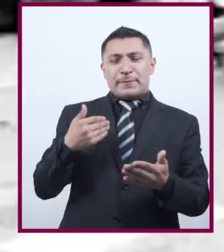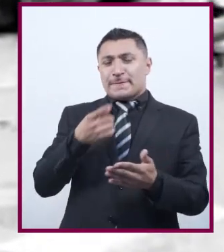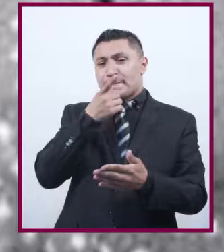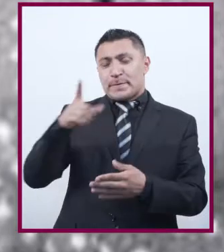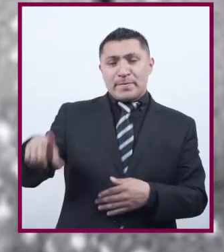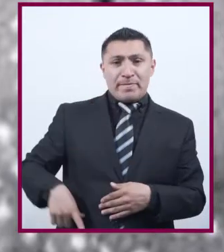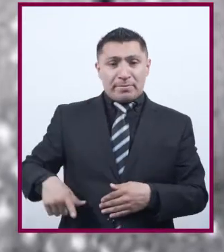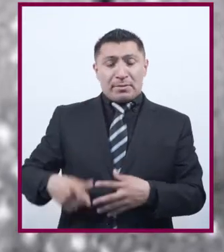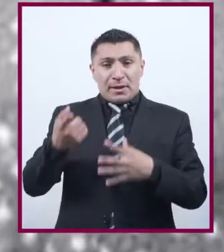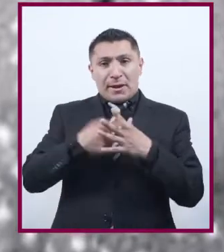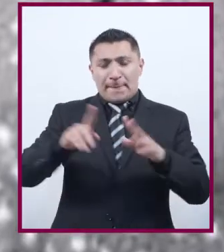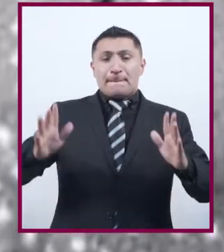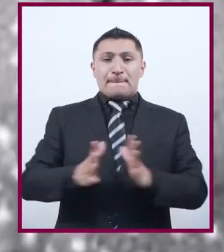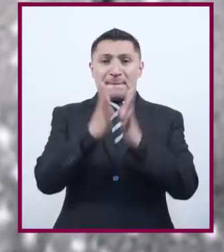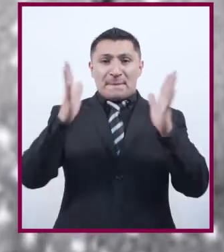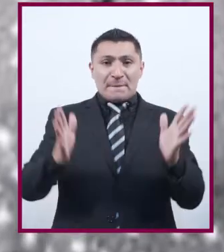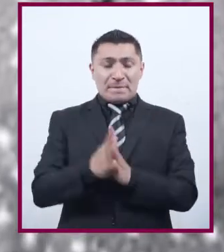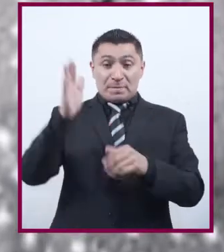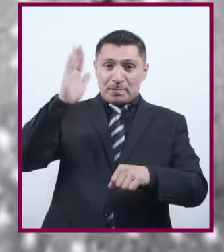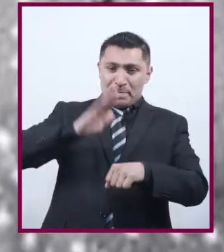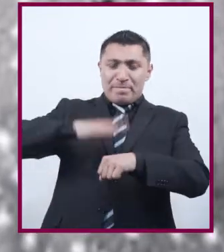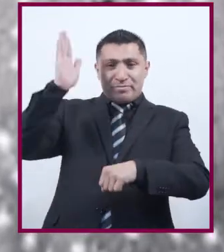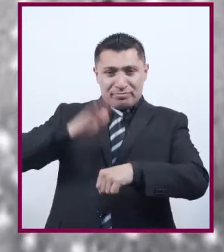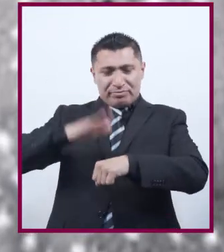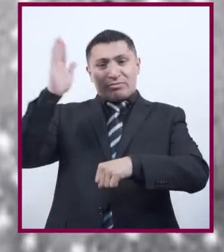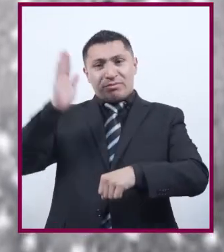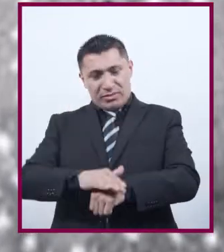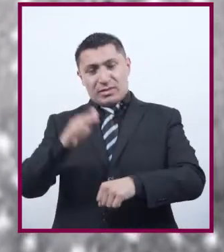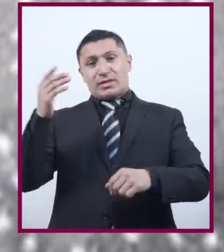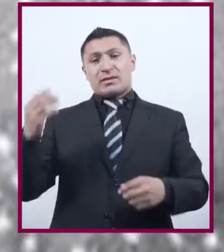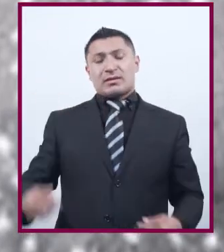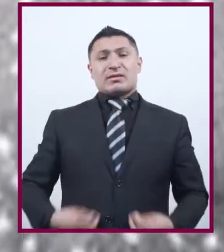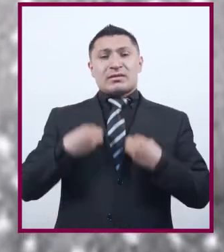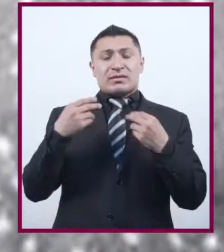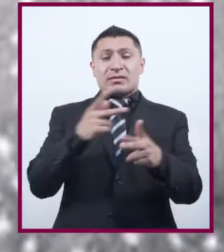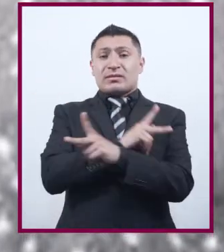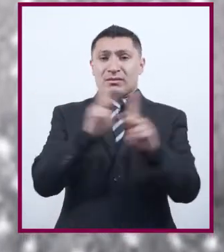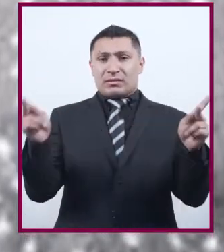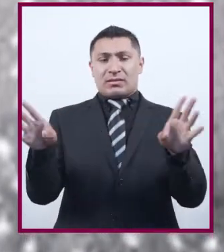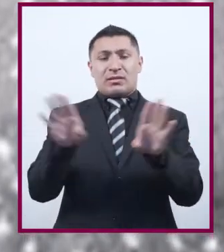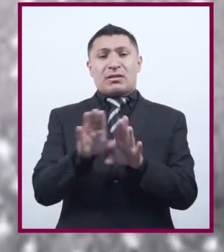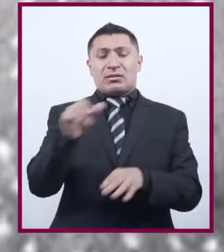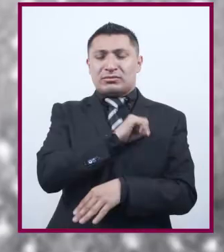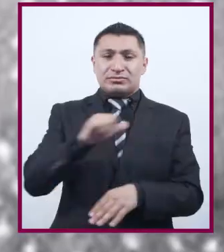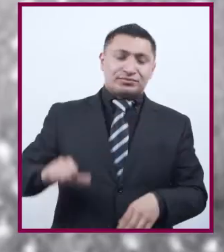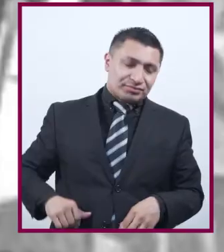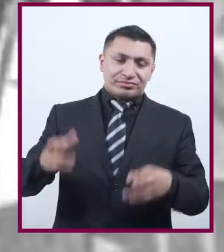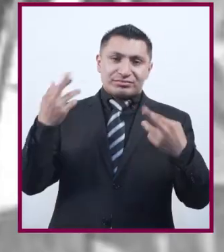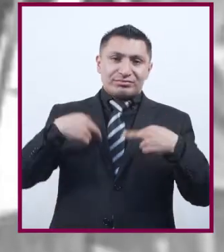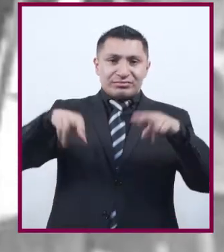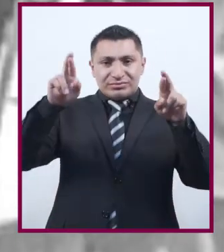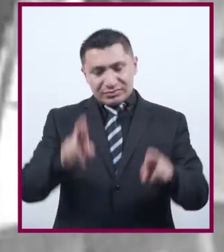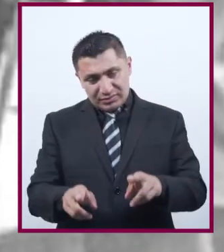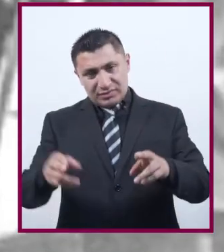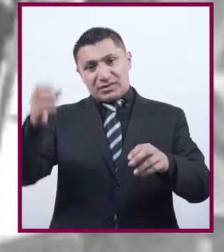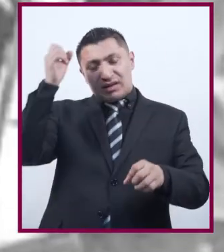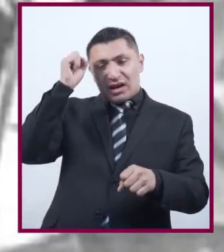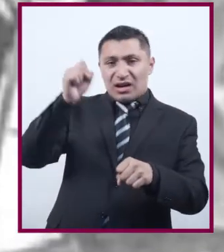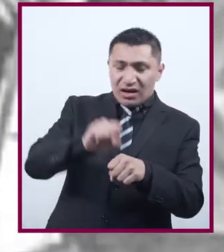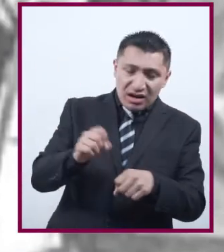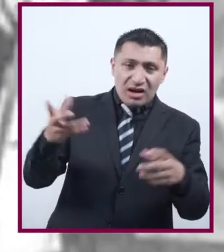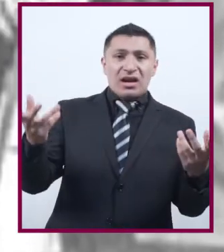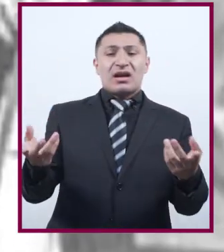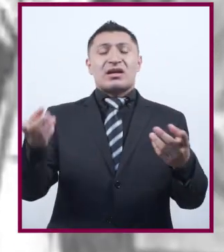comenzaron a participar cada vez más activamente en la vida pública, como alcaldesas, representantes en secretarías,